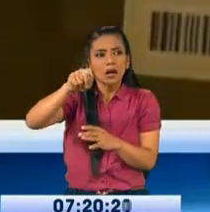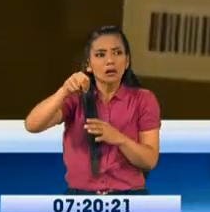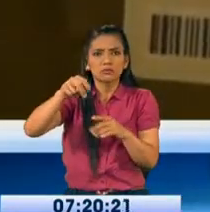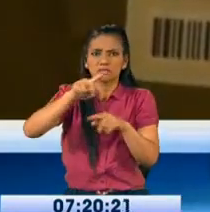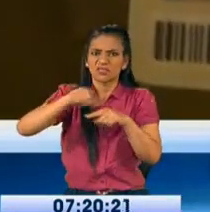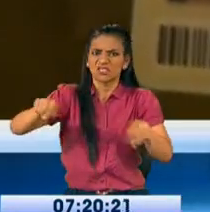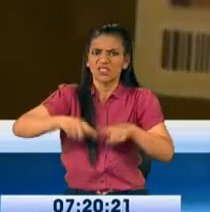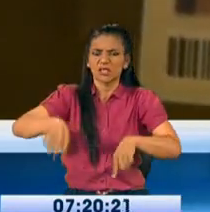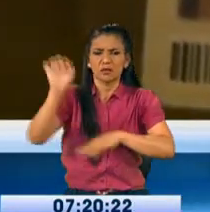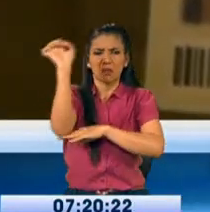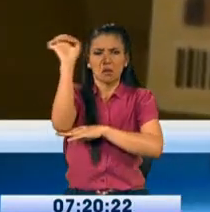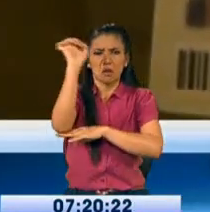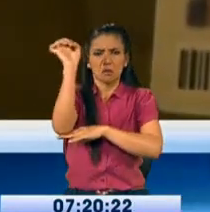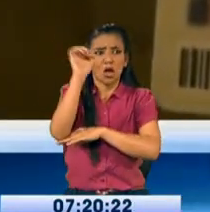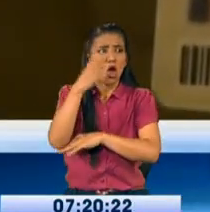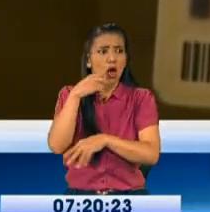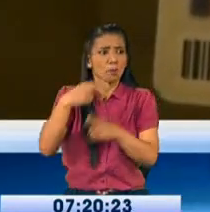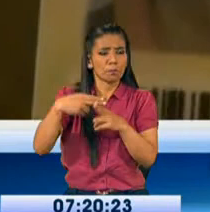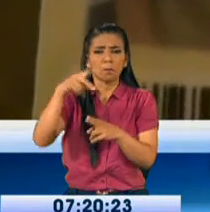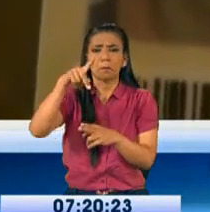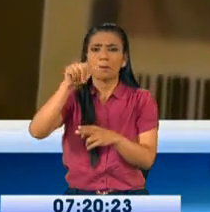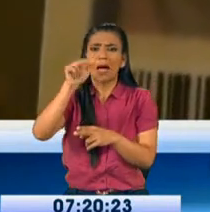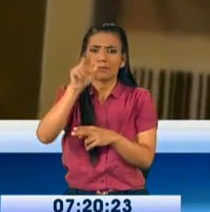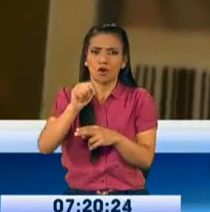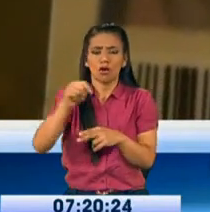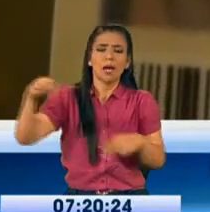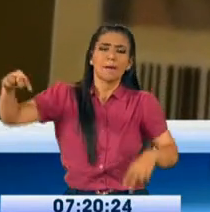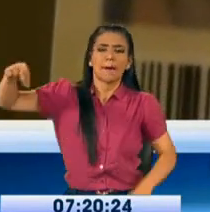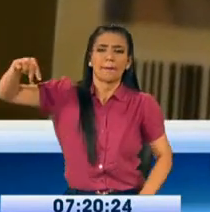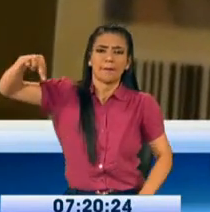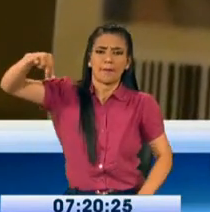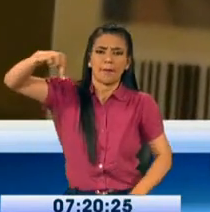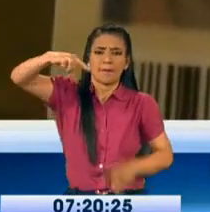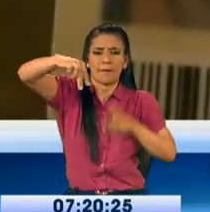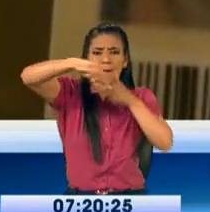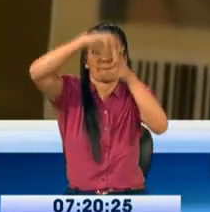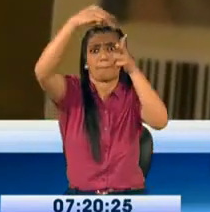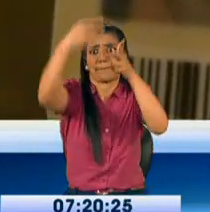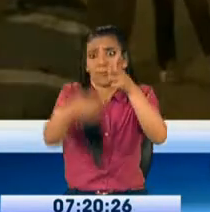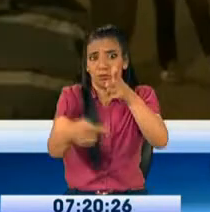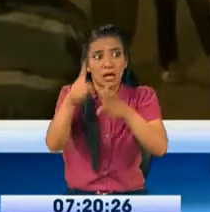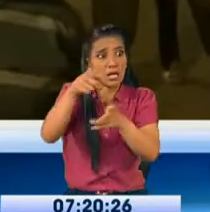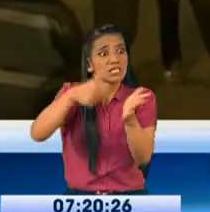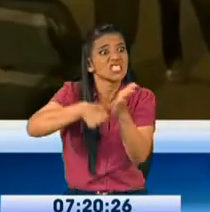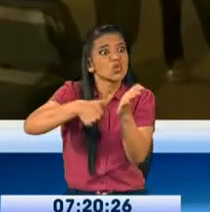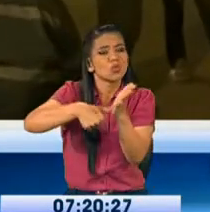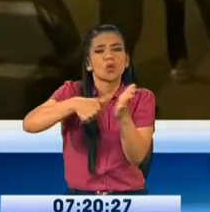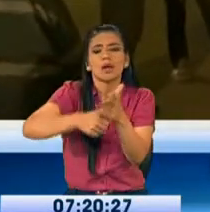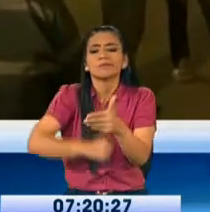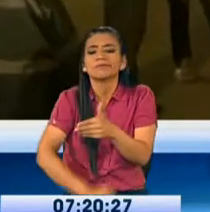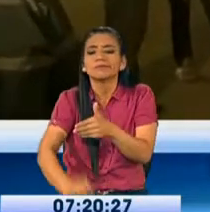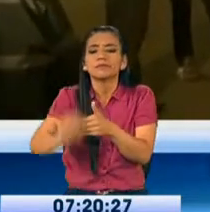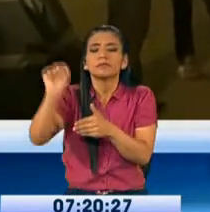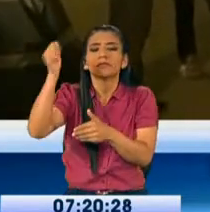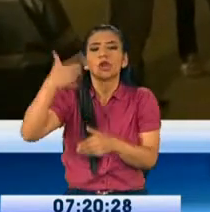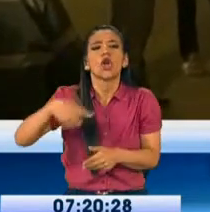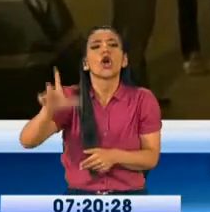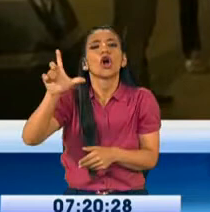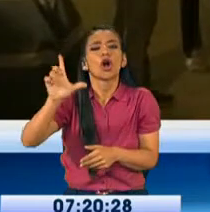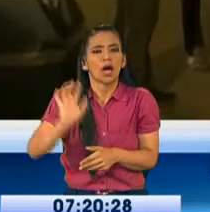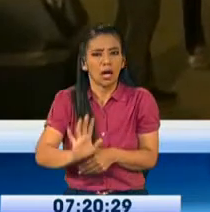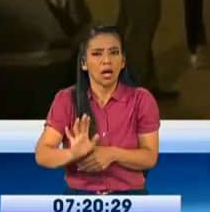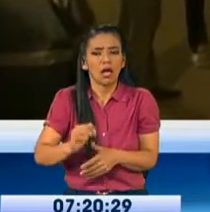sobre la humanidad de Pablo Sarango, de 33 años. Según su cédula de identidad, era oriundo de Loja. Que realmente